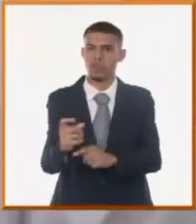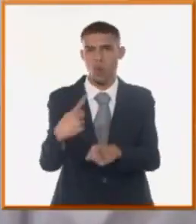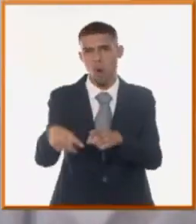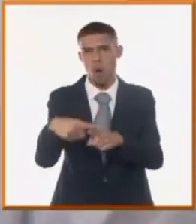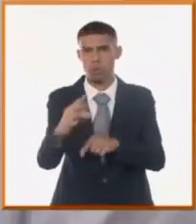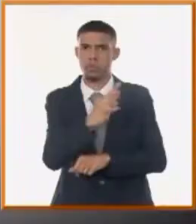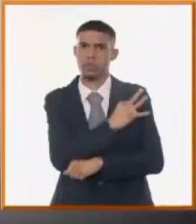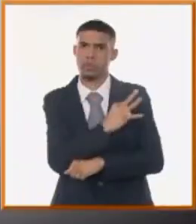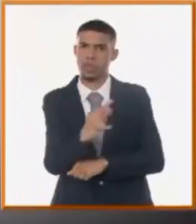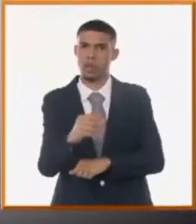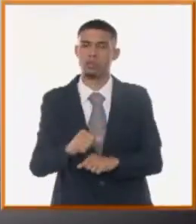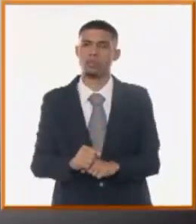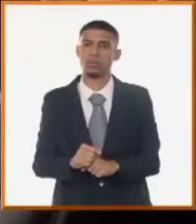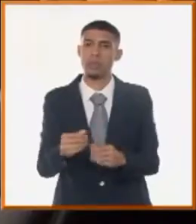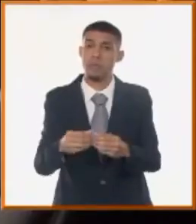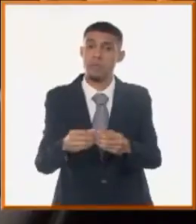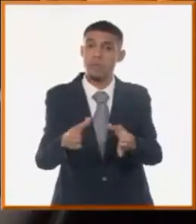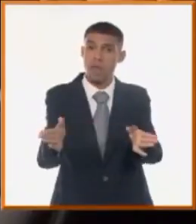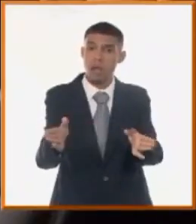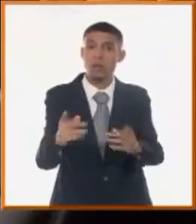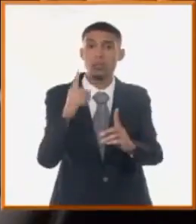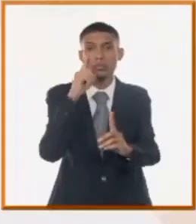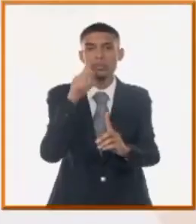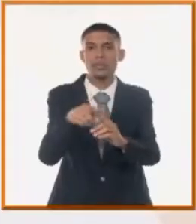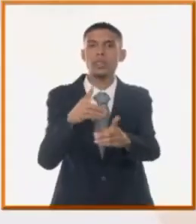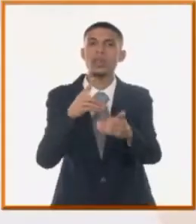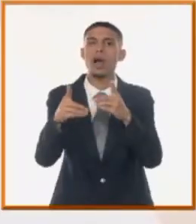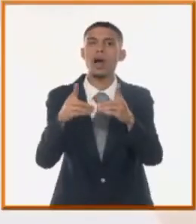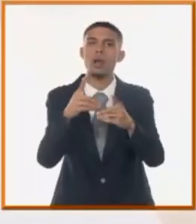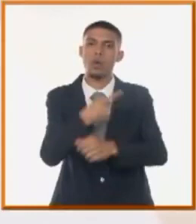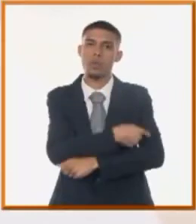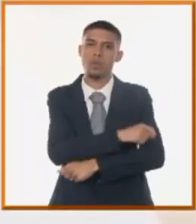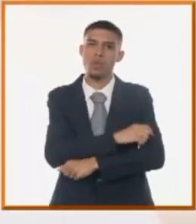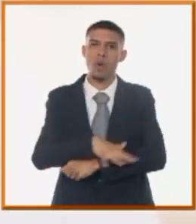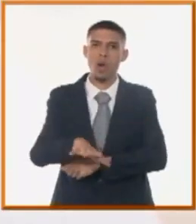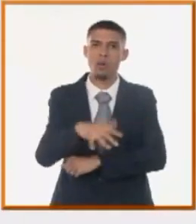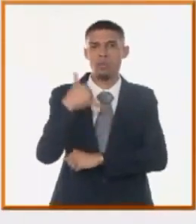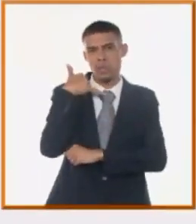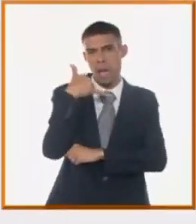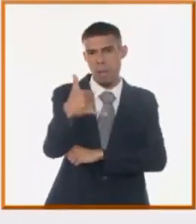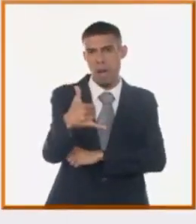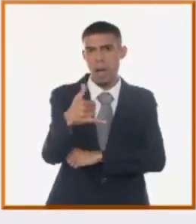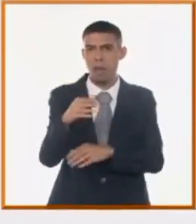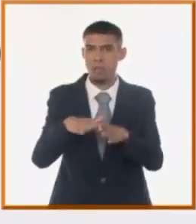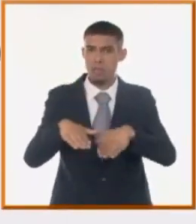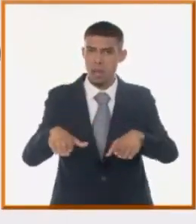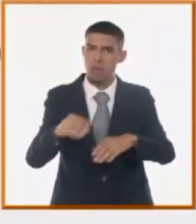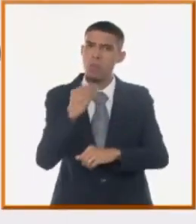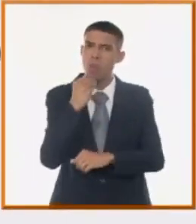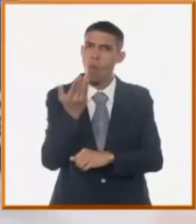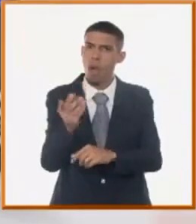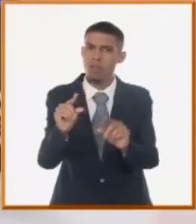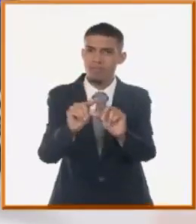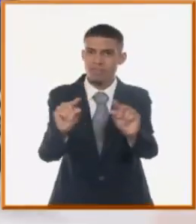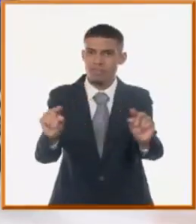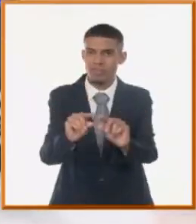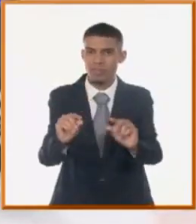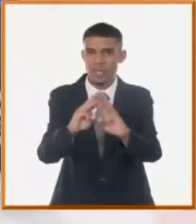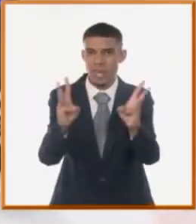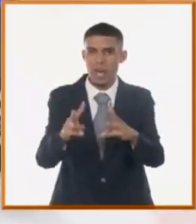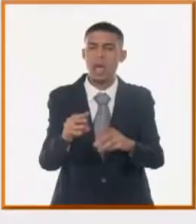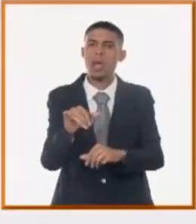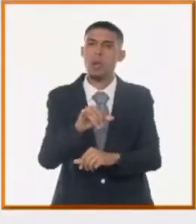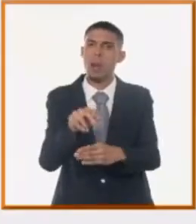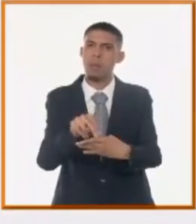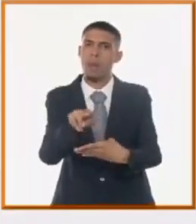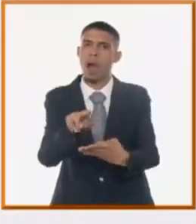invitados. Abierto al diálogo con el pueblo a través de llamadas telefónicas, correos electrónicos, mensajería instantánea